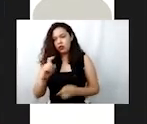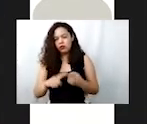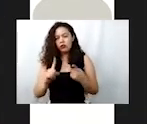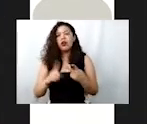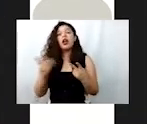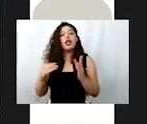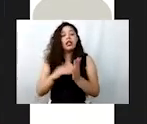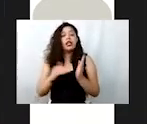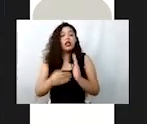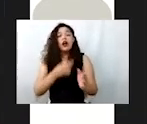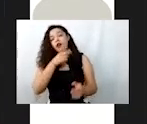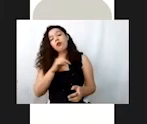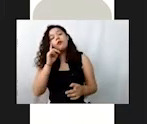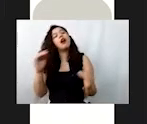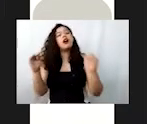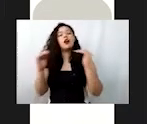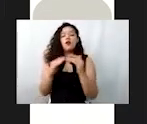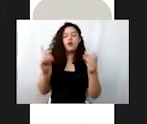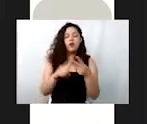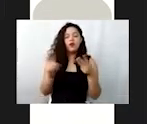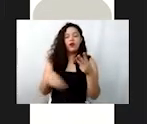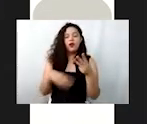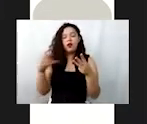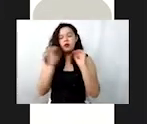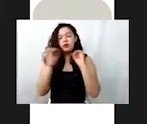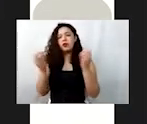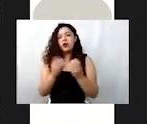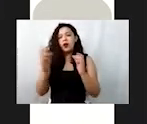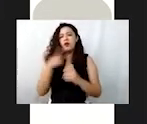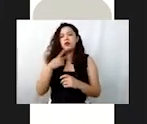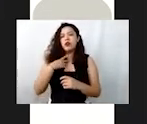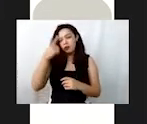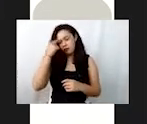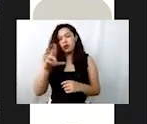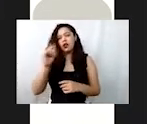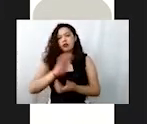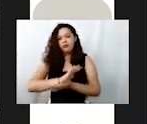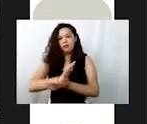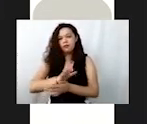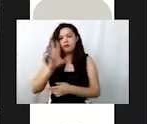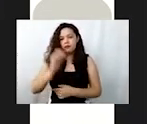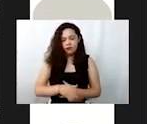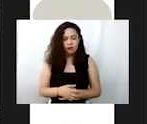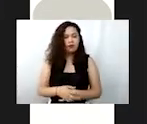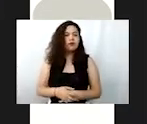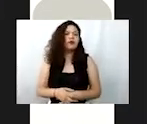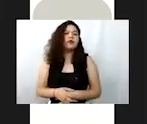estrategia de género, mi organización cuenta con una política de no discriminación, cuenta